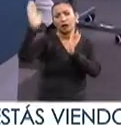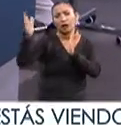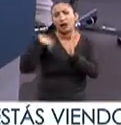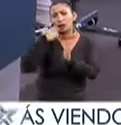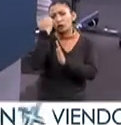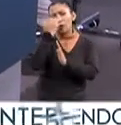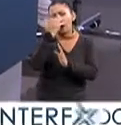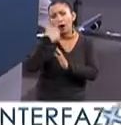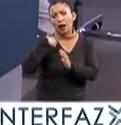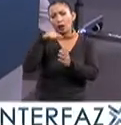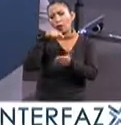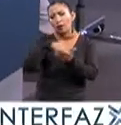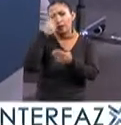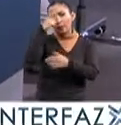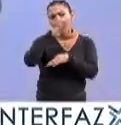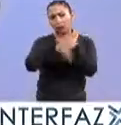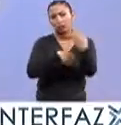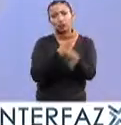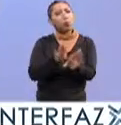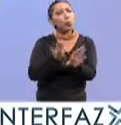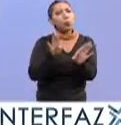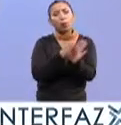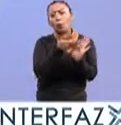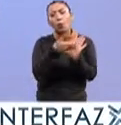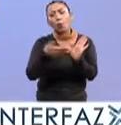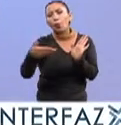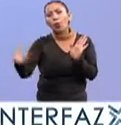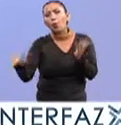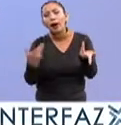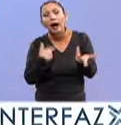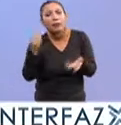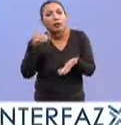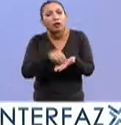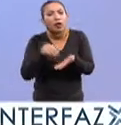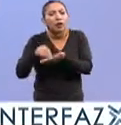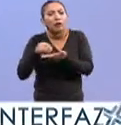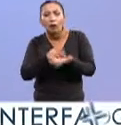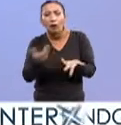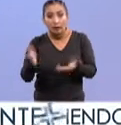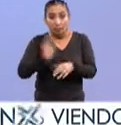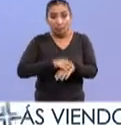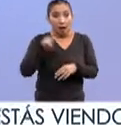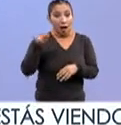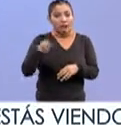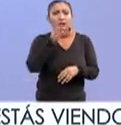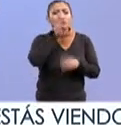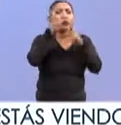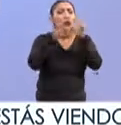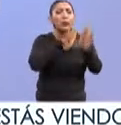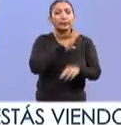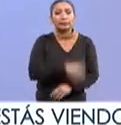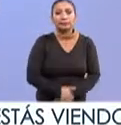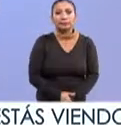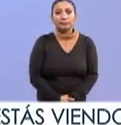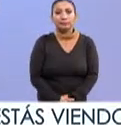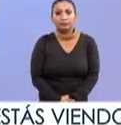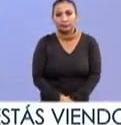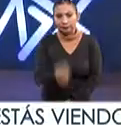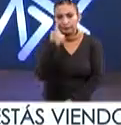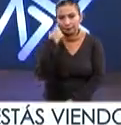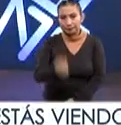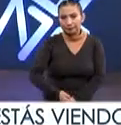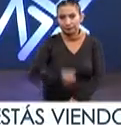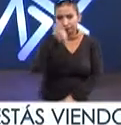para todos, ¿cómo se ha estado implementando y sobre todo qué resultados se esperan? Pues mire,